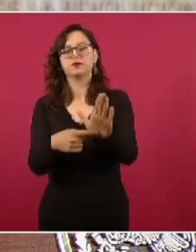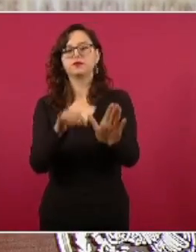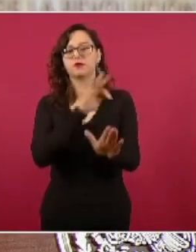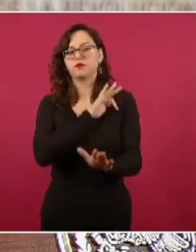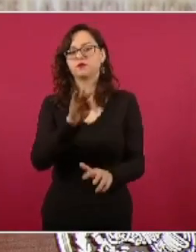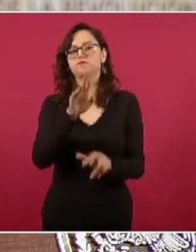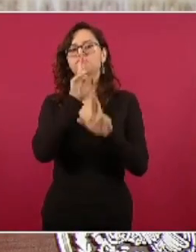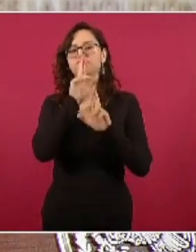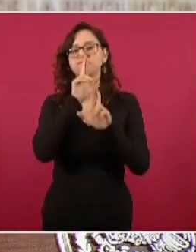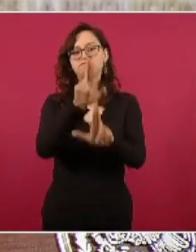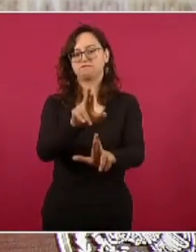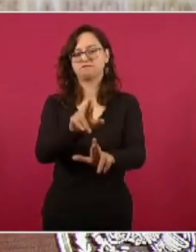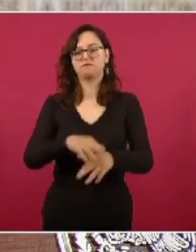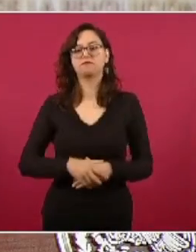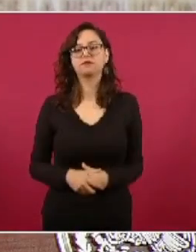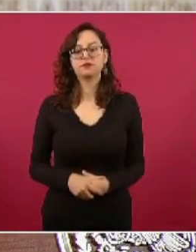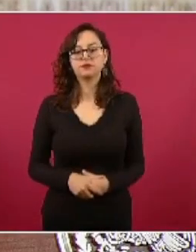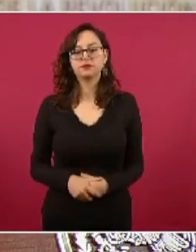primer resultado